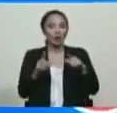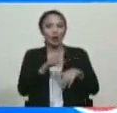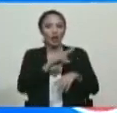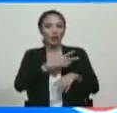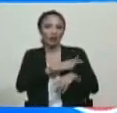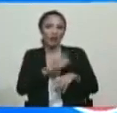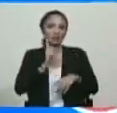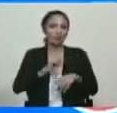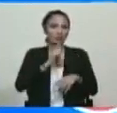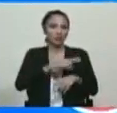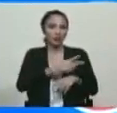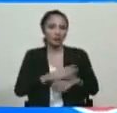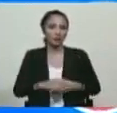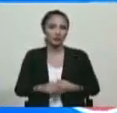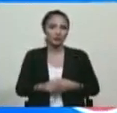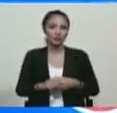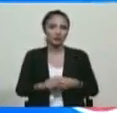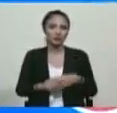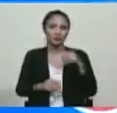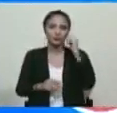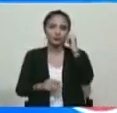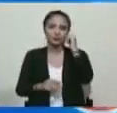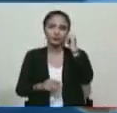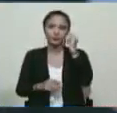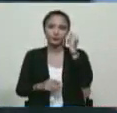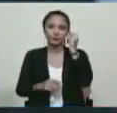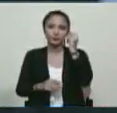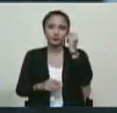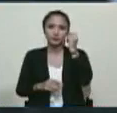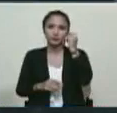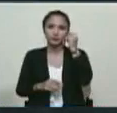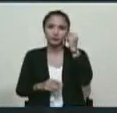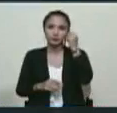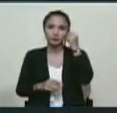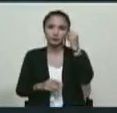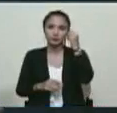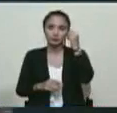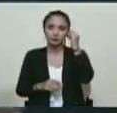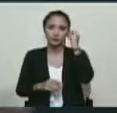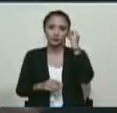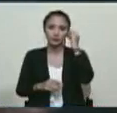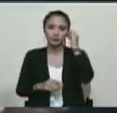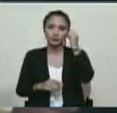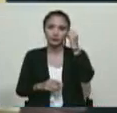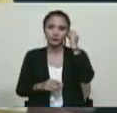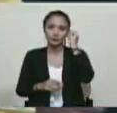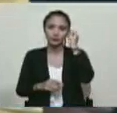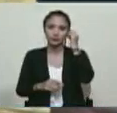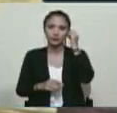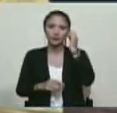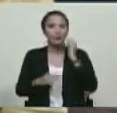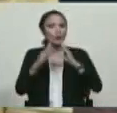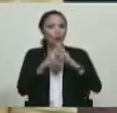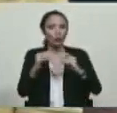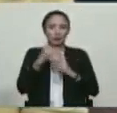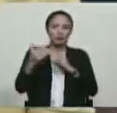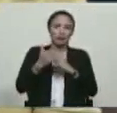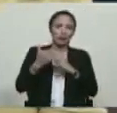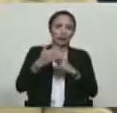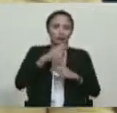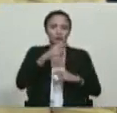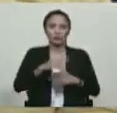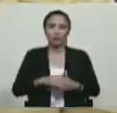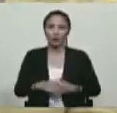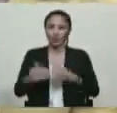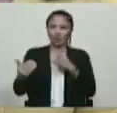positivos, sometiendo a nuestro pueblo a sanciones económicas brutales, a sobresaltos, a ataques a